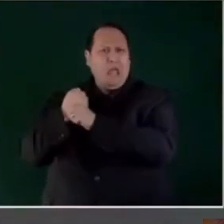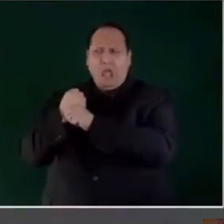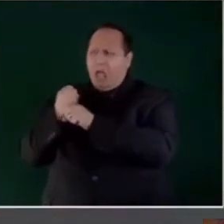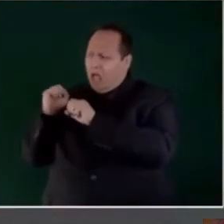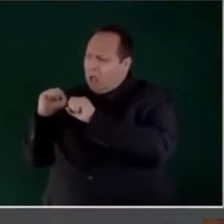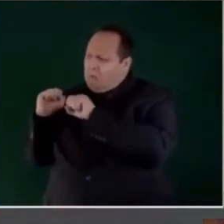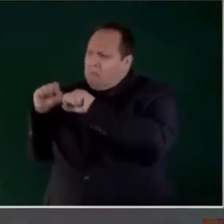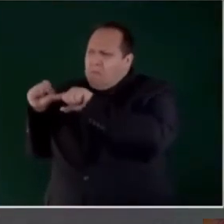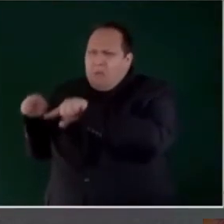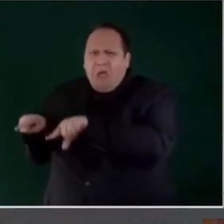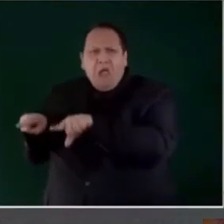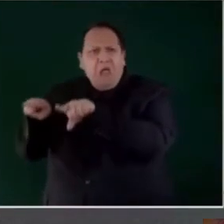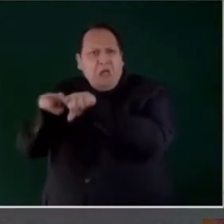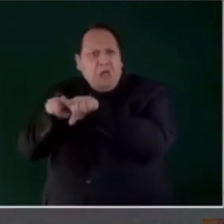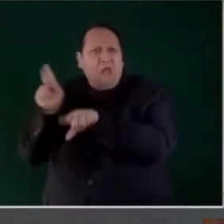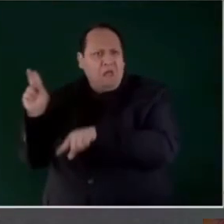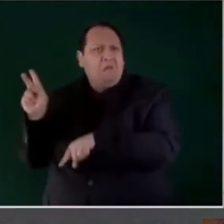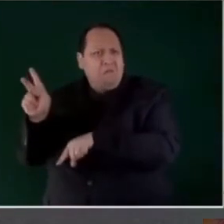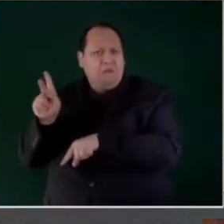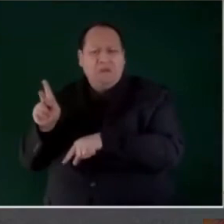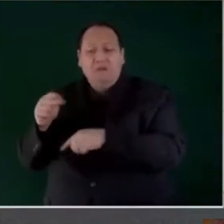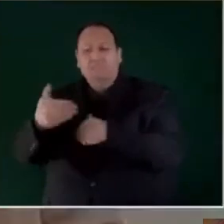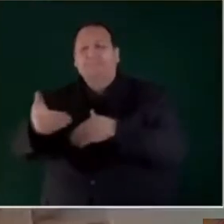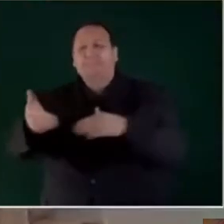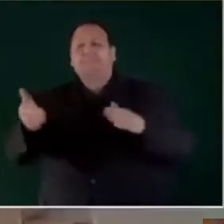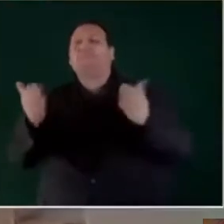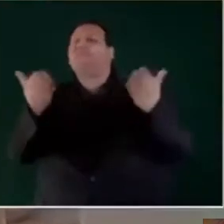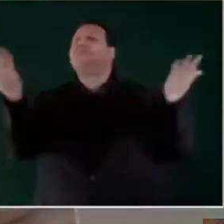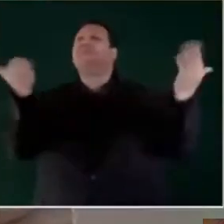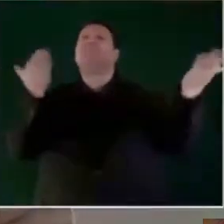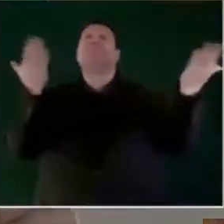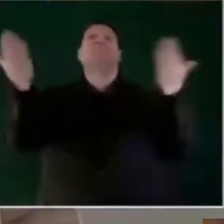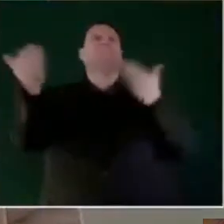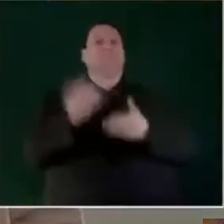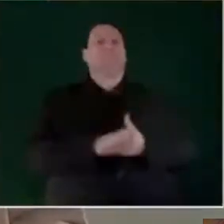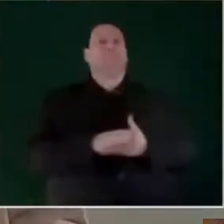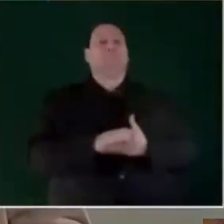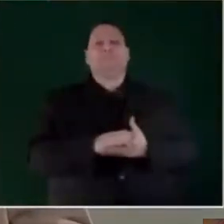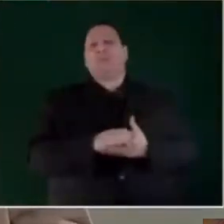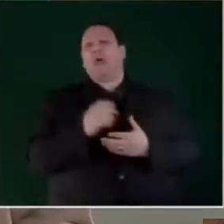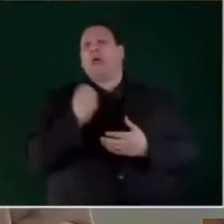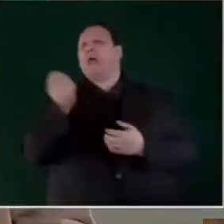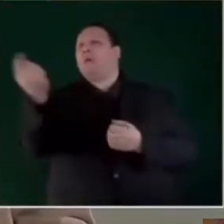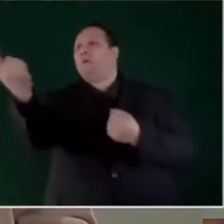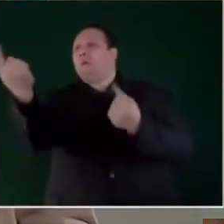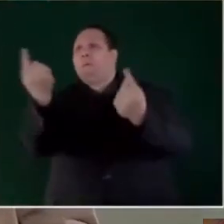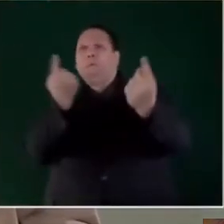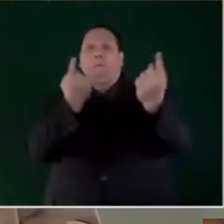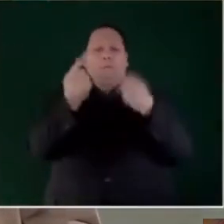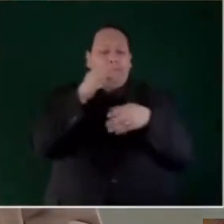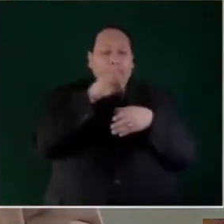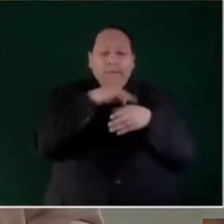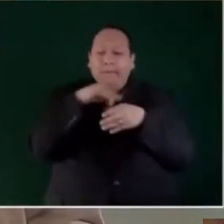años. Se abrían las casillas, llegaban unos cuantos a